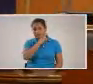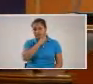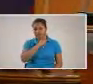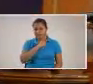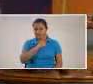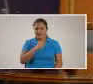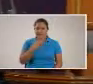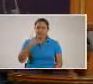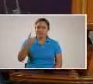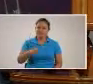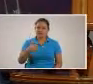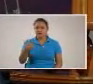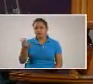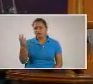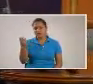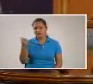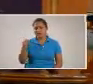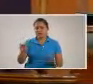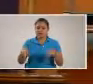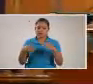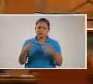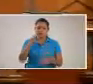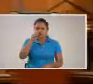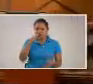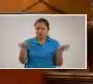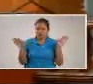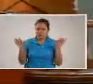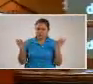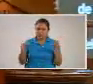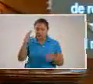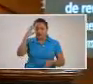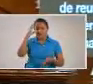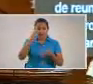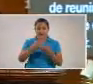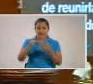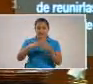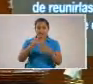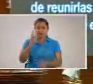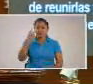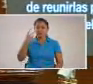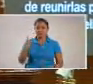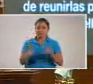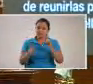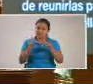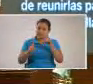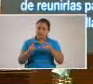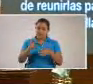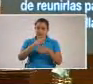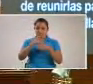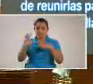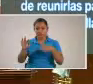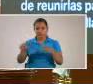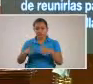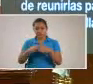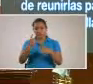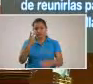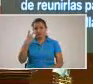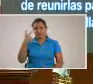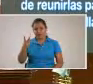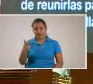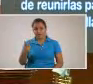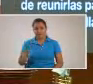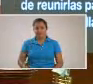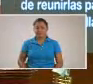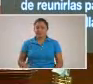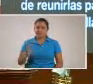como un loro, ¿verdad? Sino que créame que cuando veamos algunas cosas que yo le voy a mostrar acá, aunque lamentablemente ya no me dio tiempo